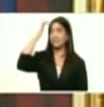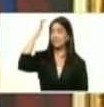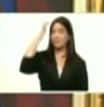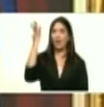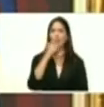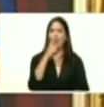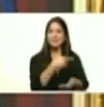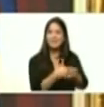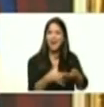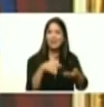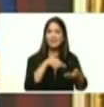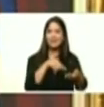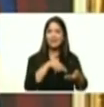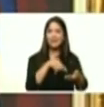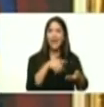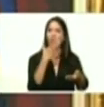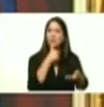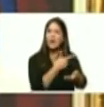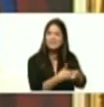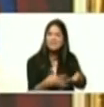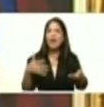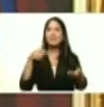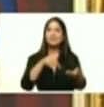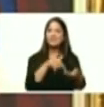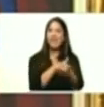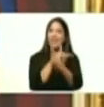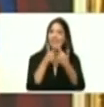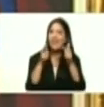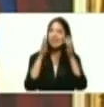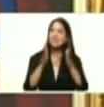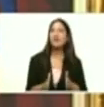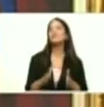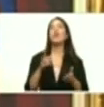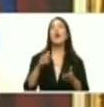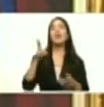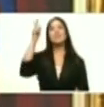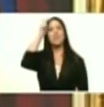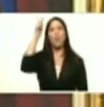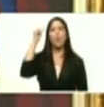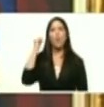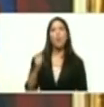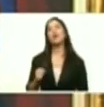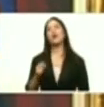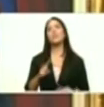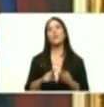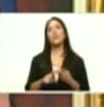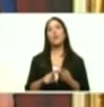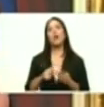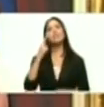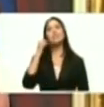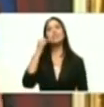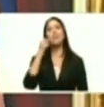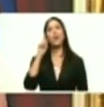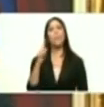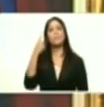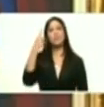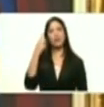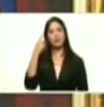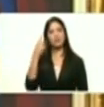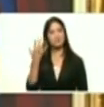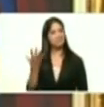en las venas. Y en esa sangre no corre sangre de libertadores, sangre de guaycaipuros, sangre de negro primero. Es que no.